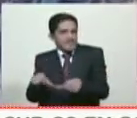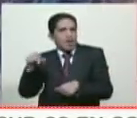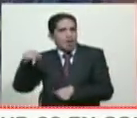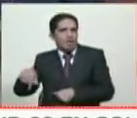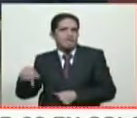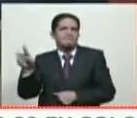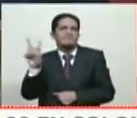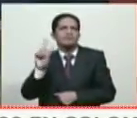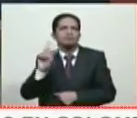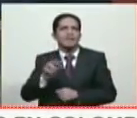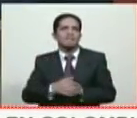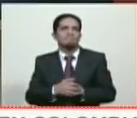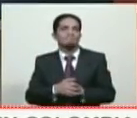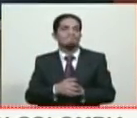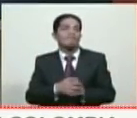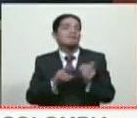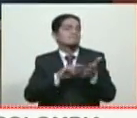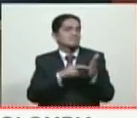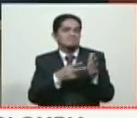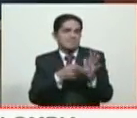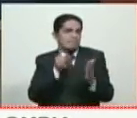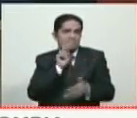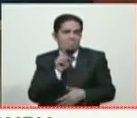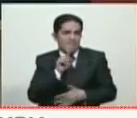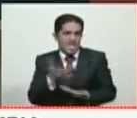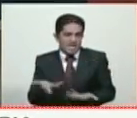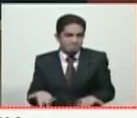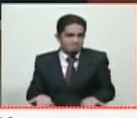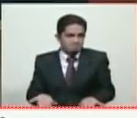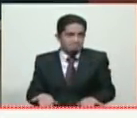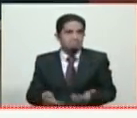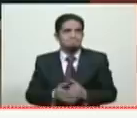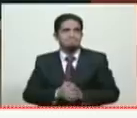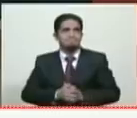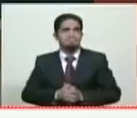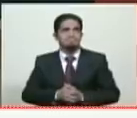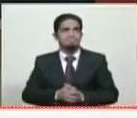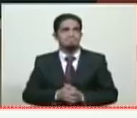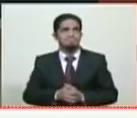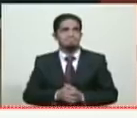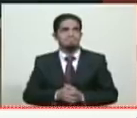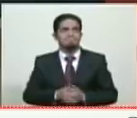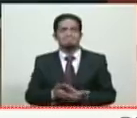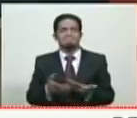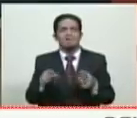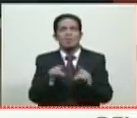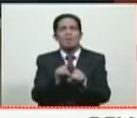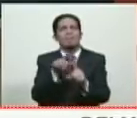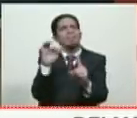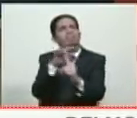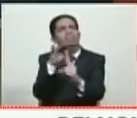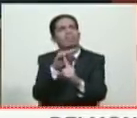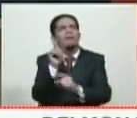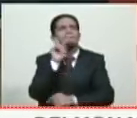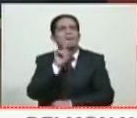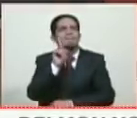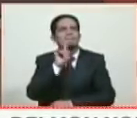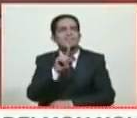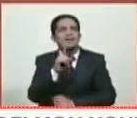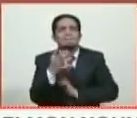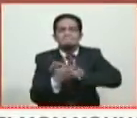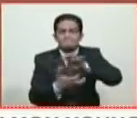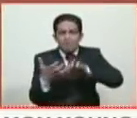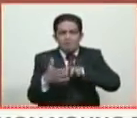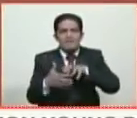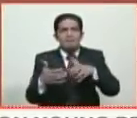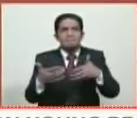que se les cayó la patraña, se les cayó el insulto y la mentira de la crisis humanitaria, aumentaron